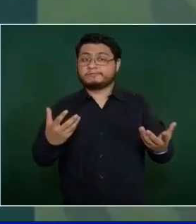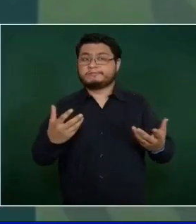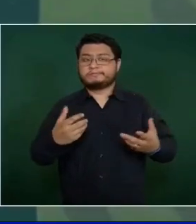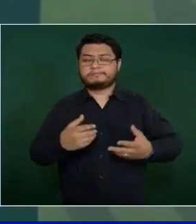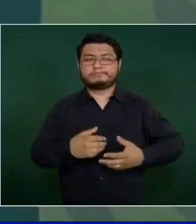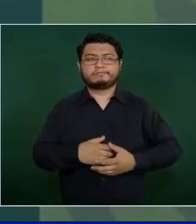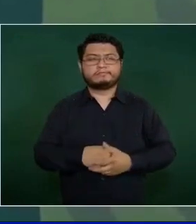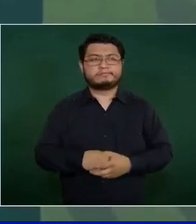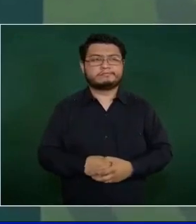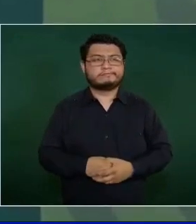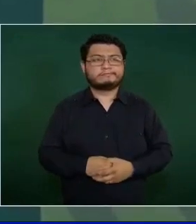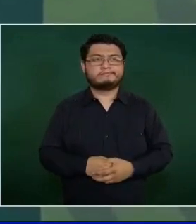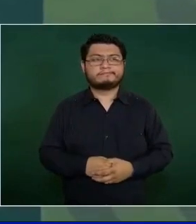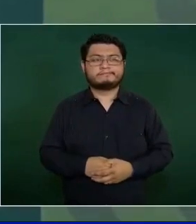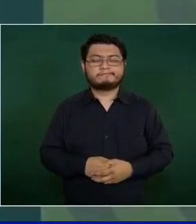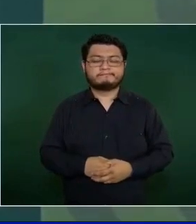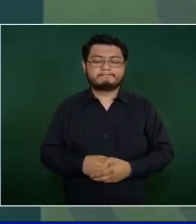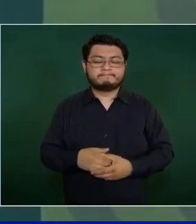Arnaldo